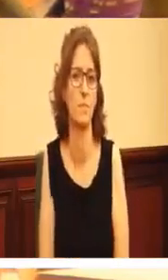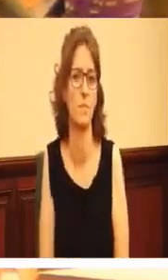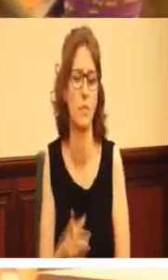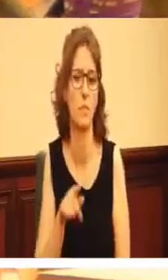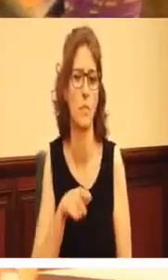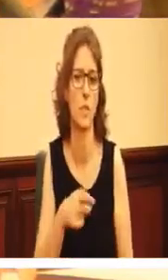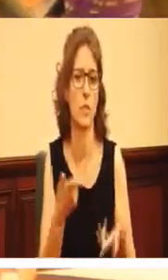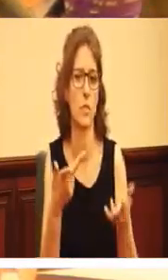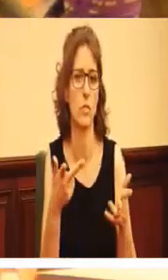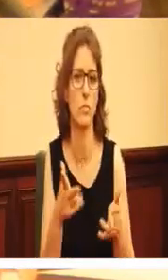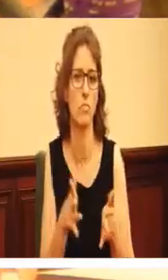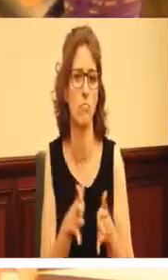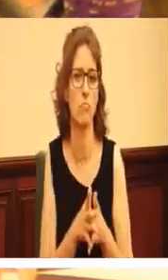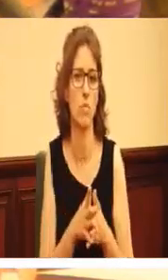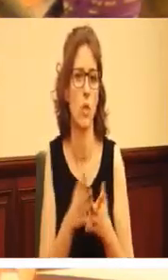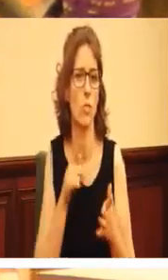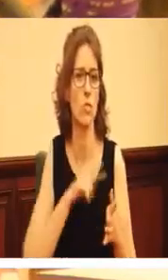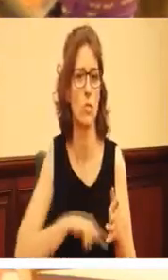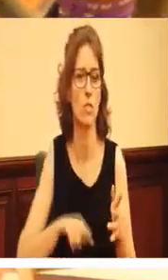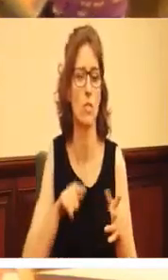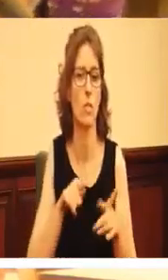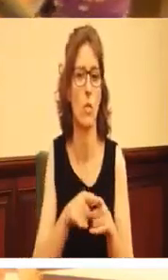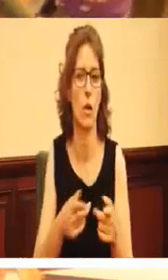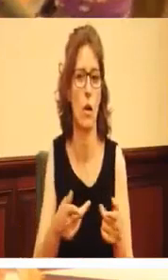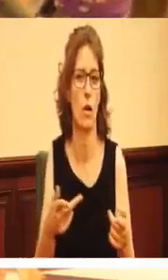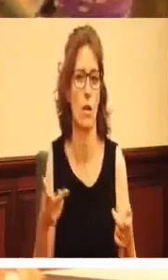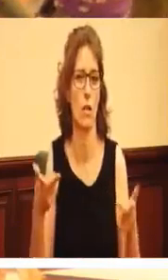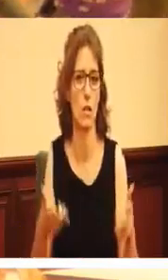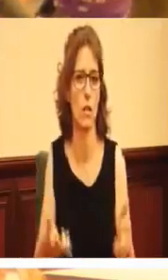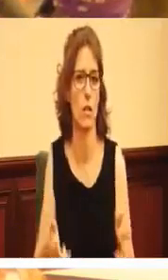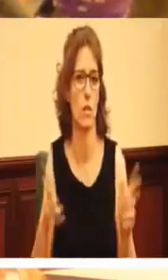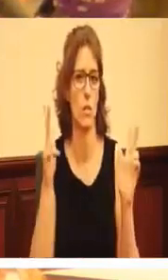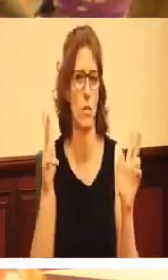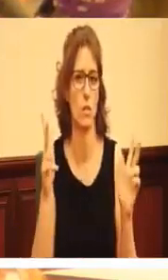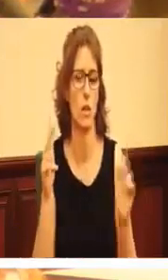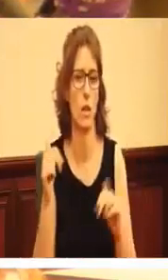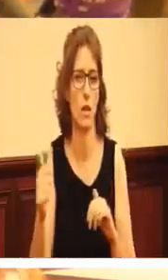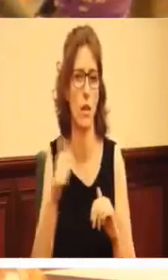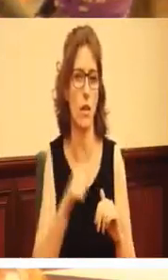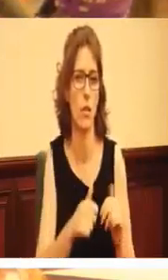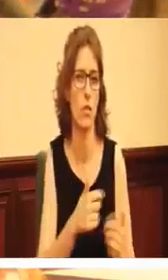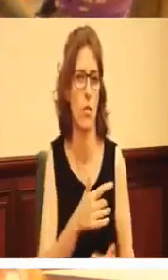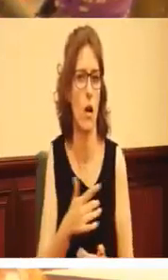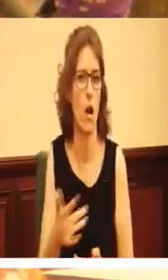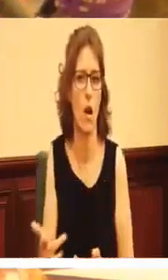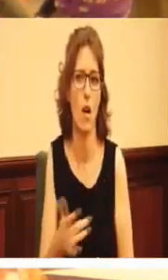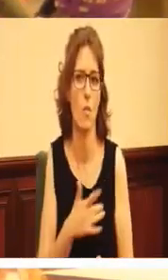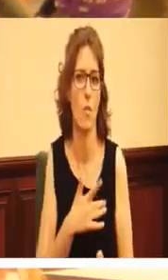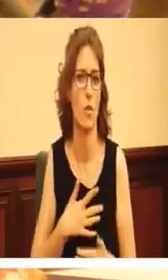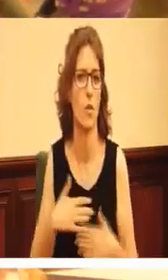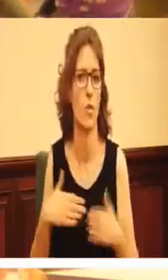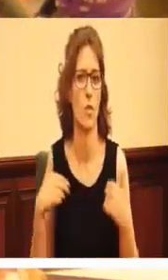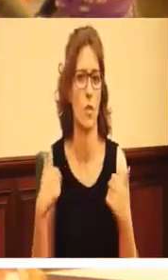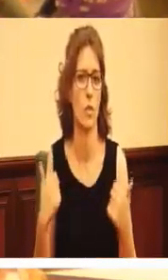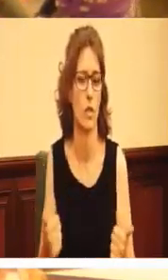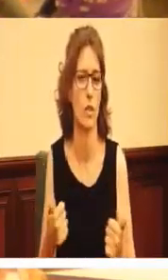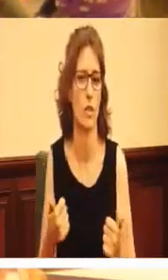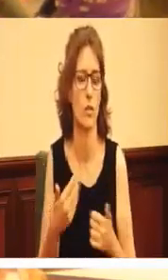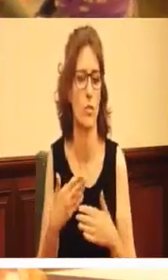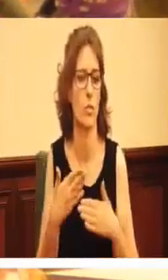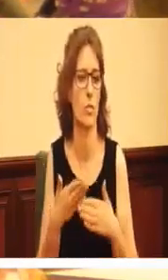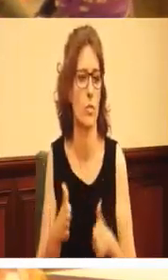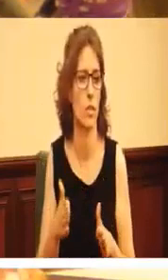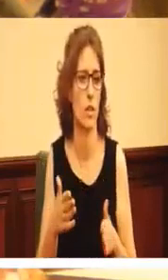Siéntase ustedes en libertad de amar a quien les dé la gana y dejen a los demás que